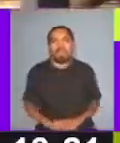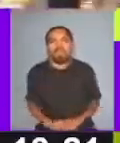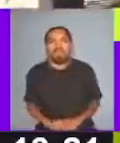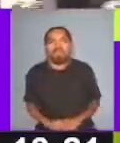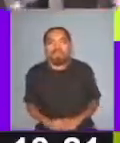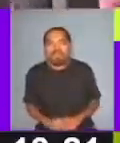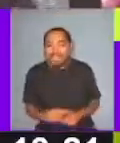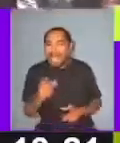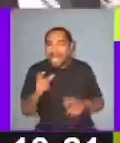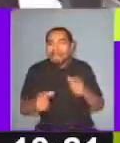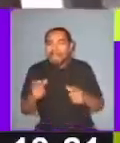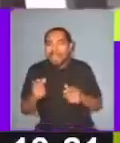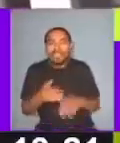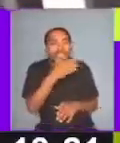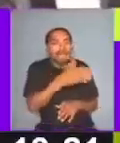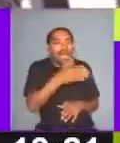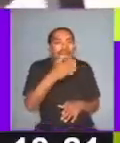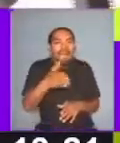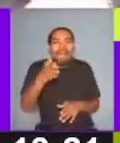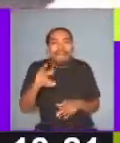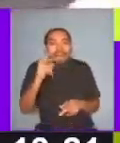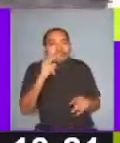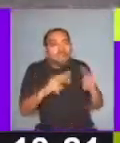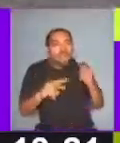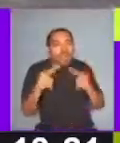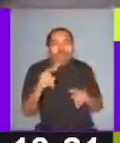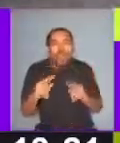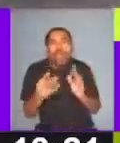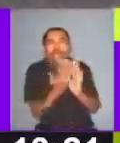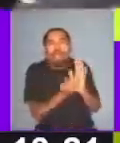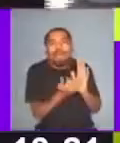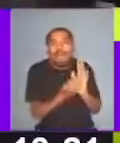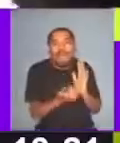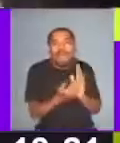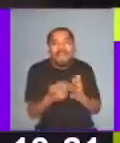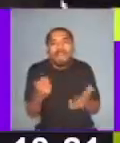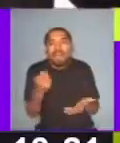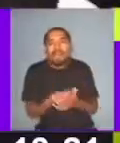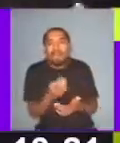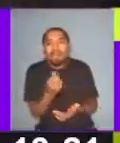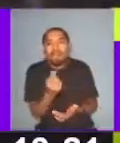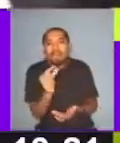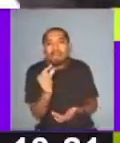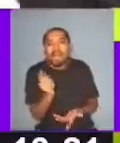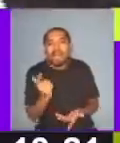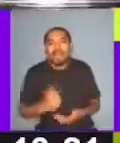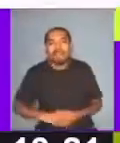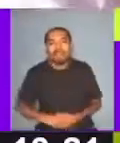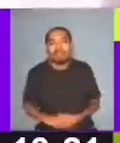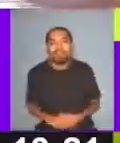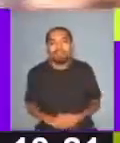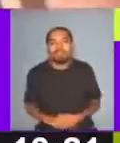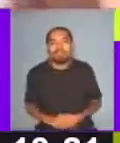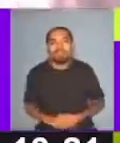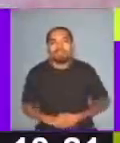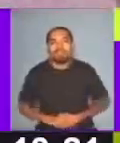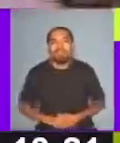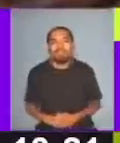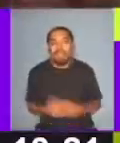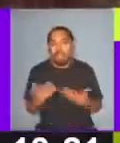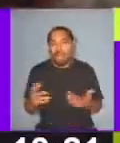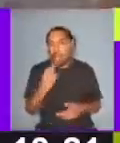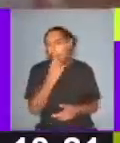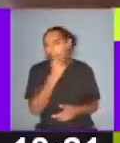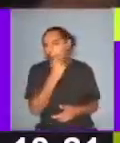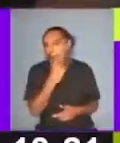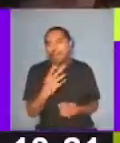precios de Buscar mejores productos y que el bolsillo alcance Mariana bueno Jorge